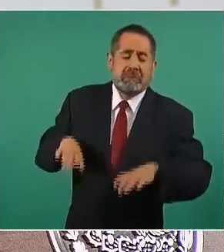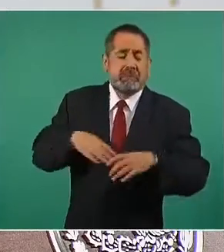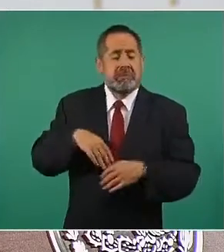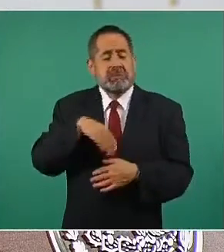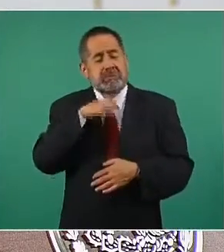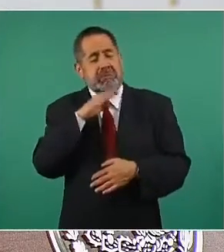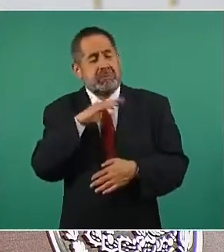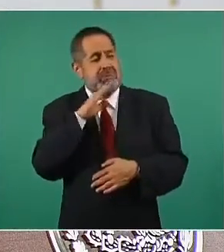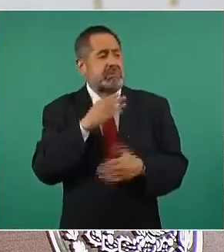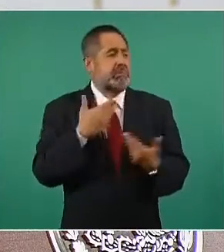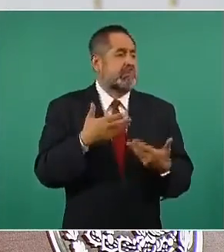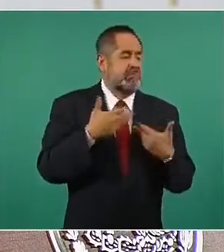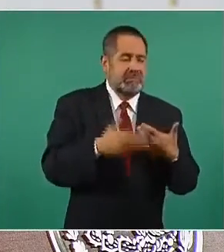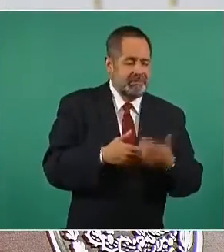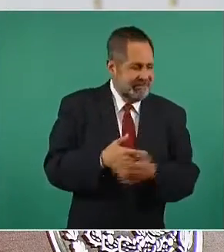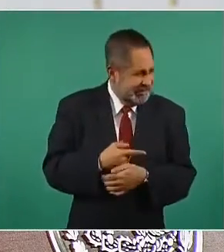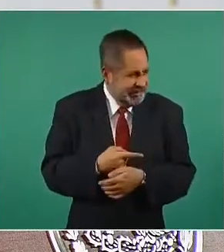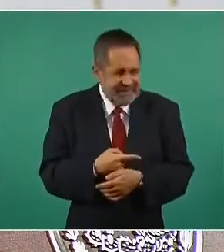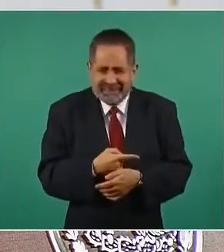no